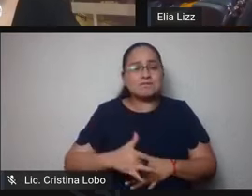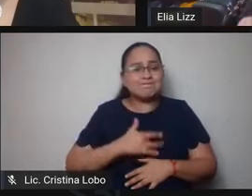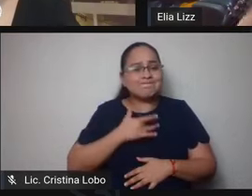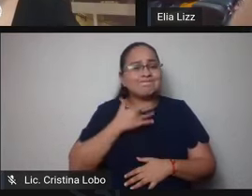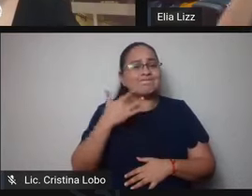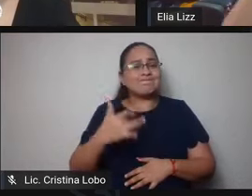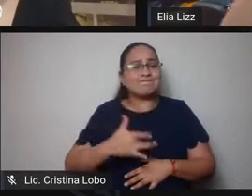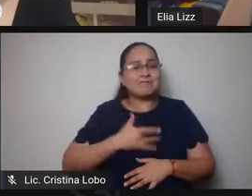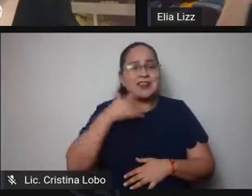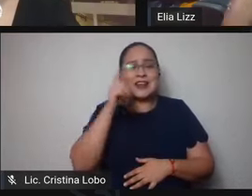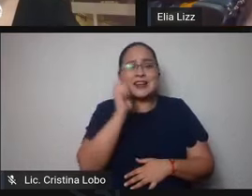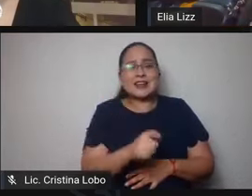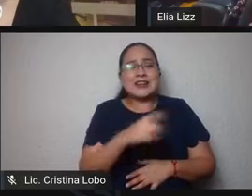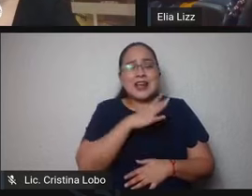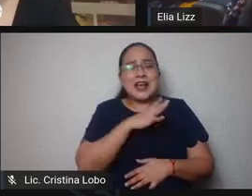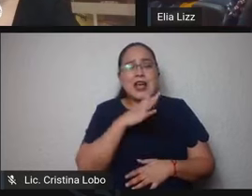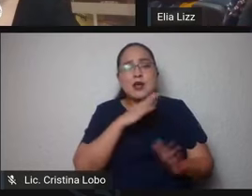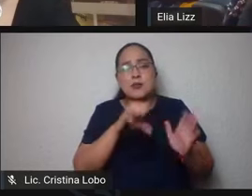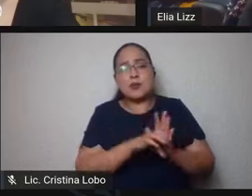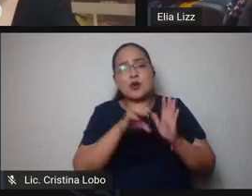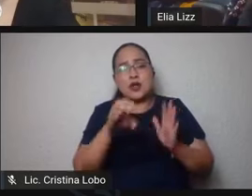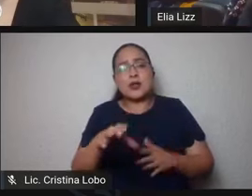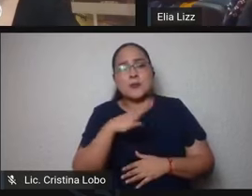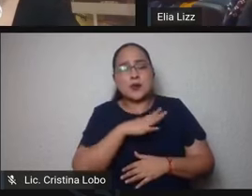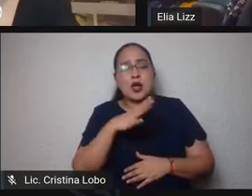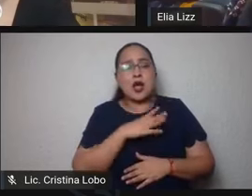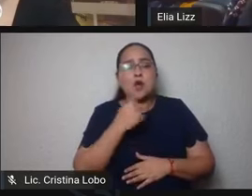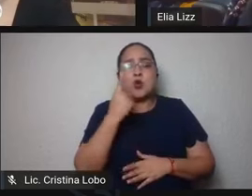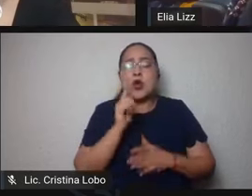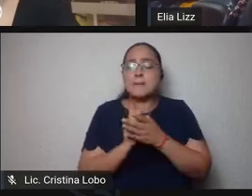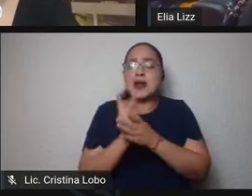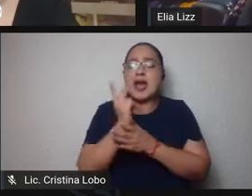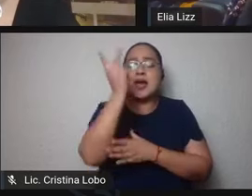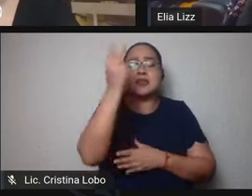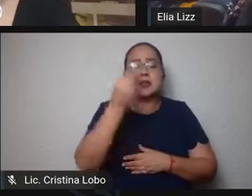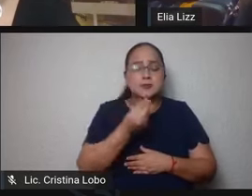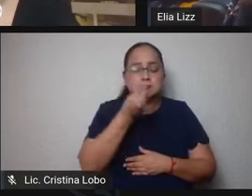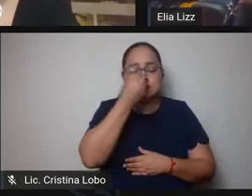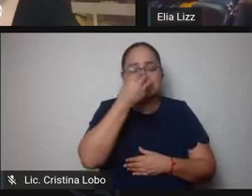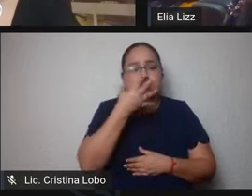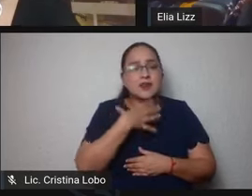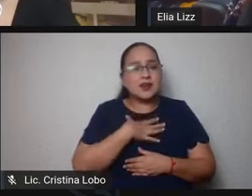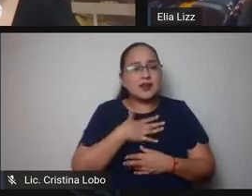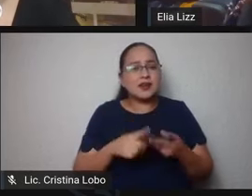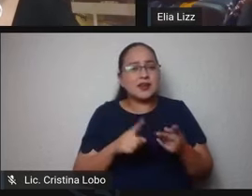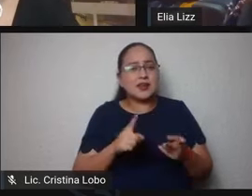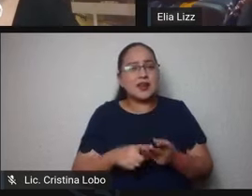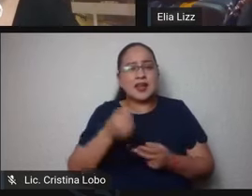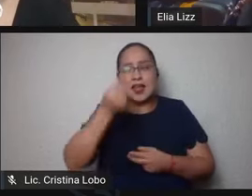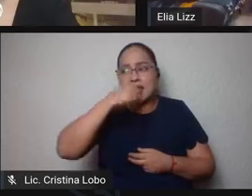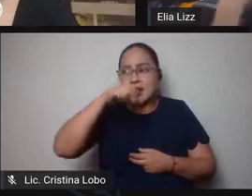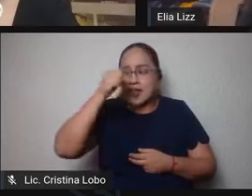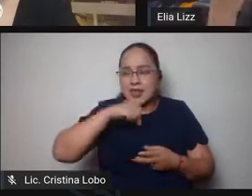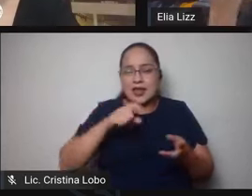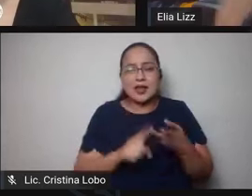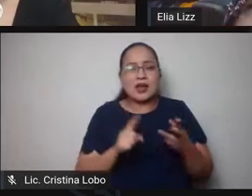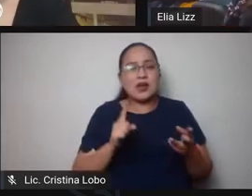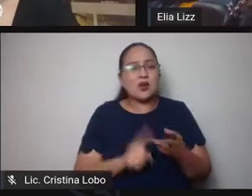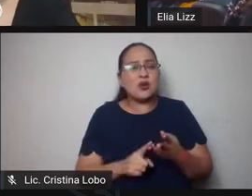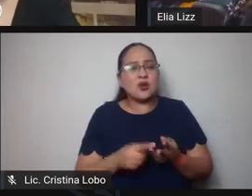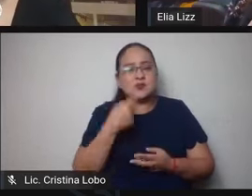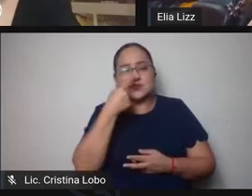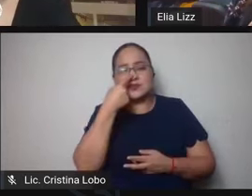significa que te pasen, por ejemplo, el olor de una planta, el olor de un helado y el sabor,